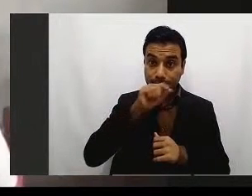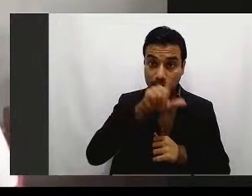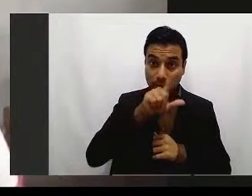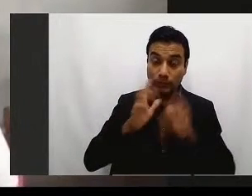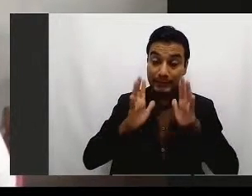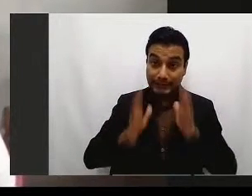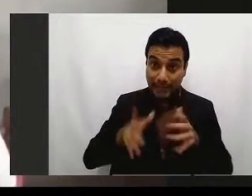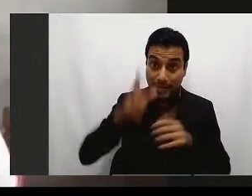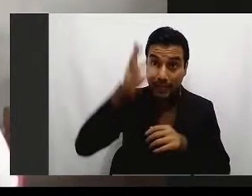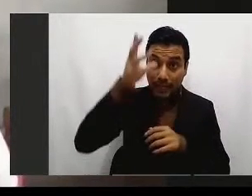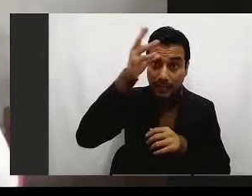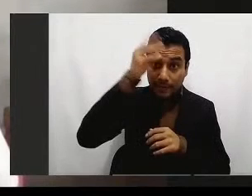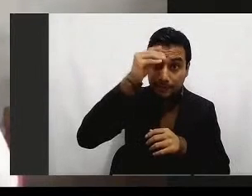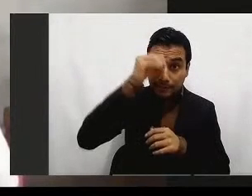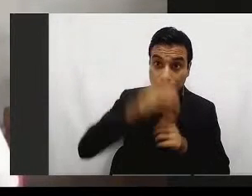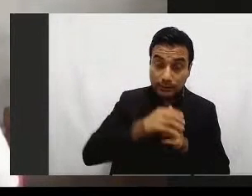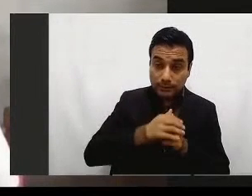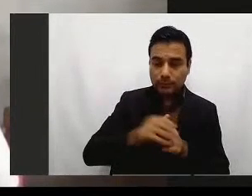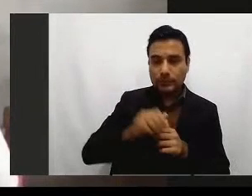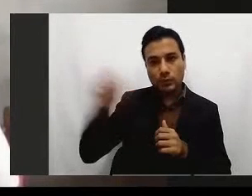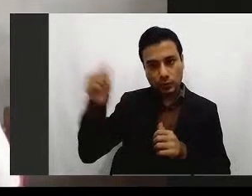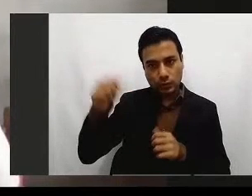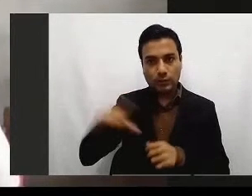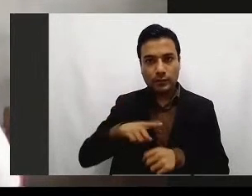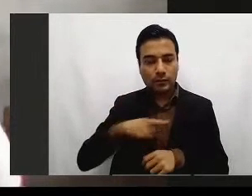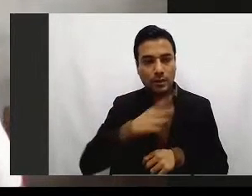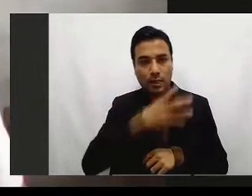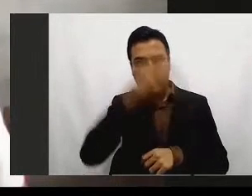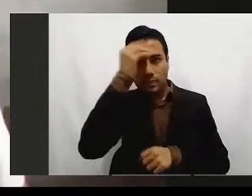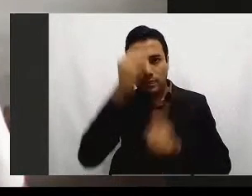ojalá implementar también procesos de participación